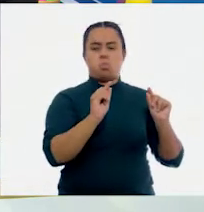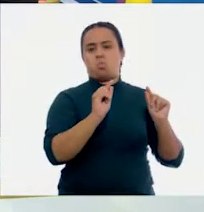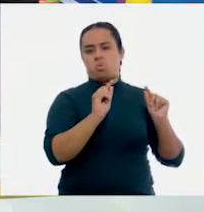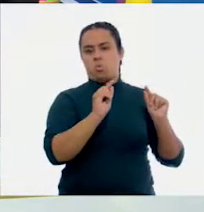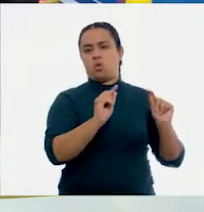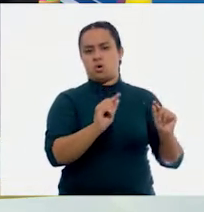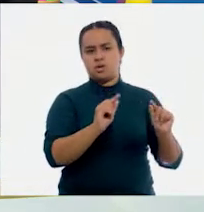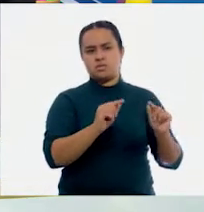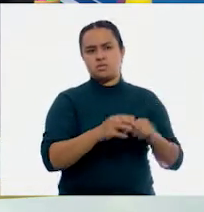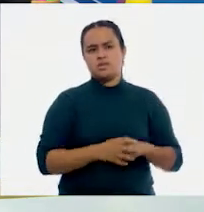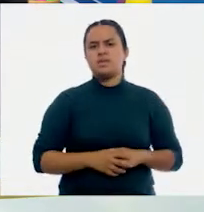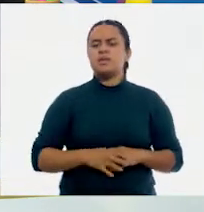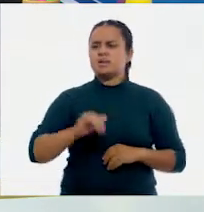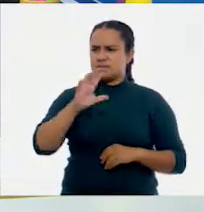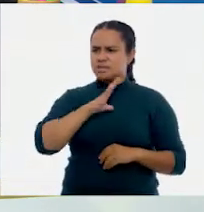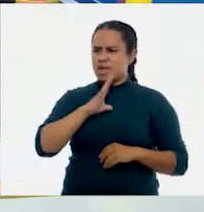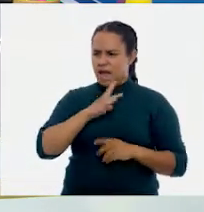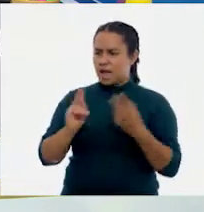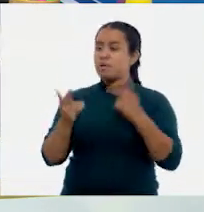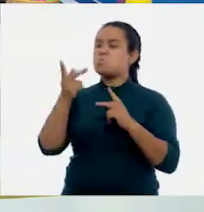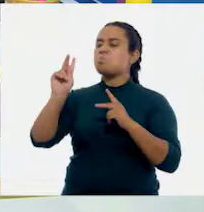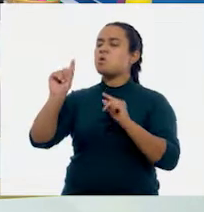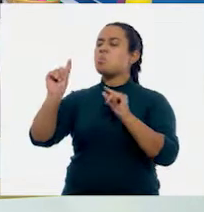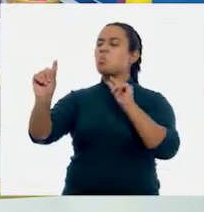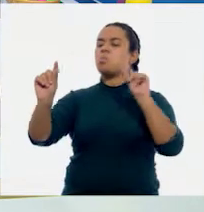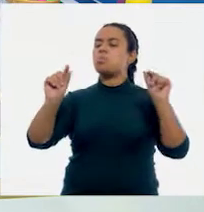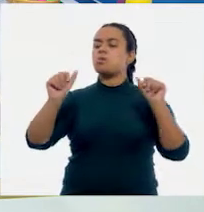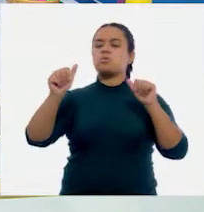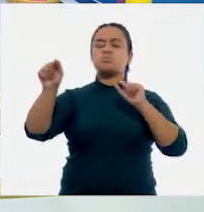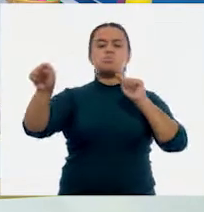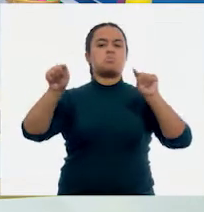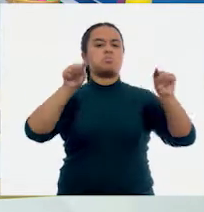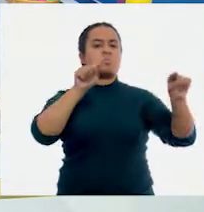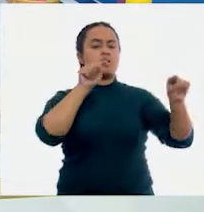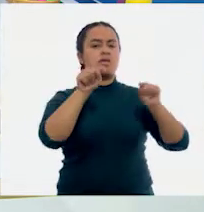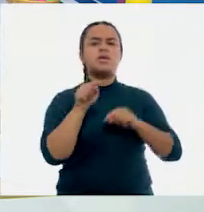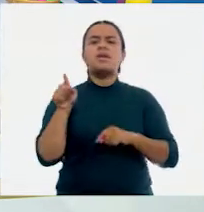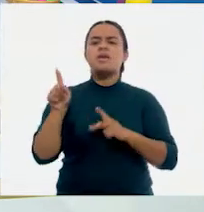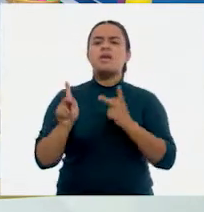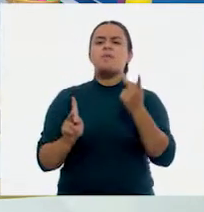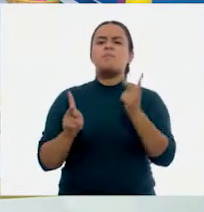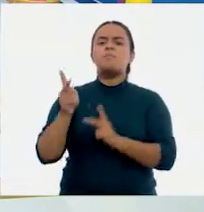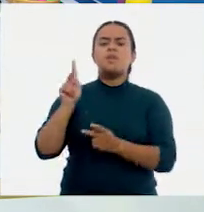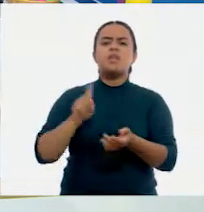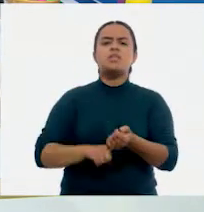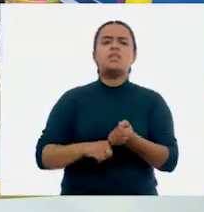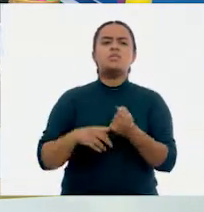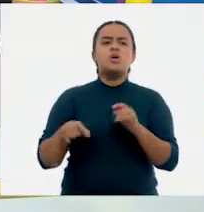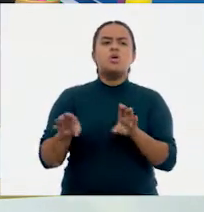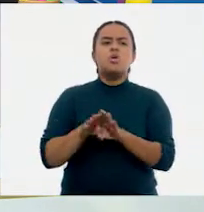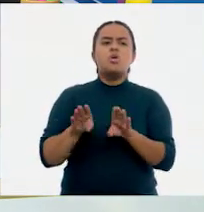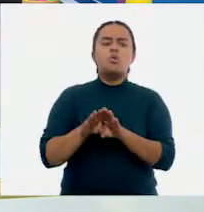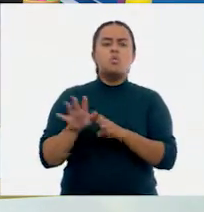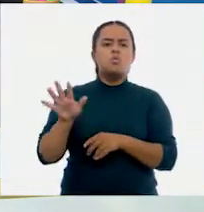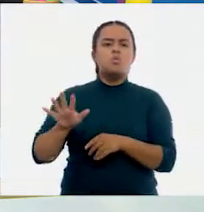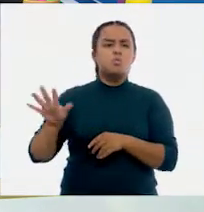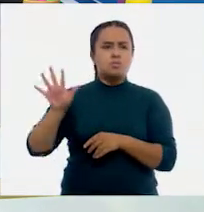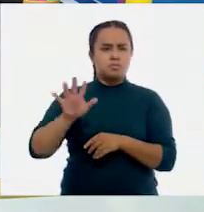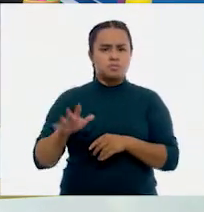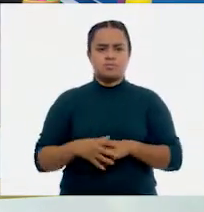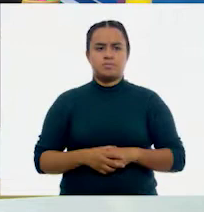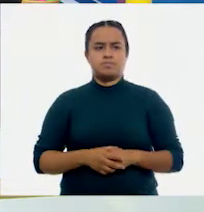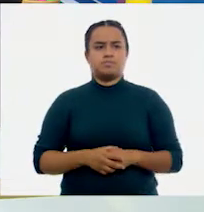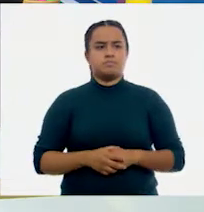poca, pues así dispersa. ¿Y cómo sería el tipo de plantas que están ahí en ese espacio?